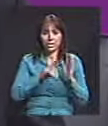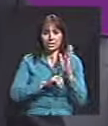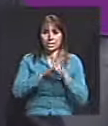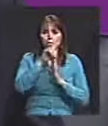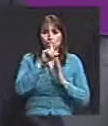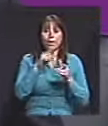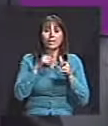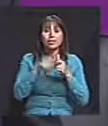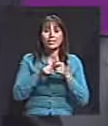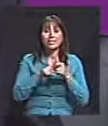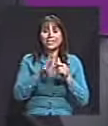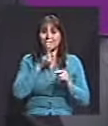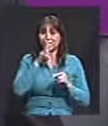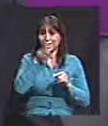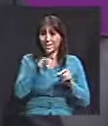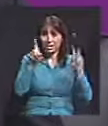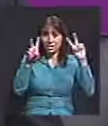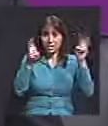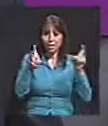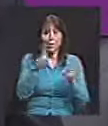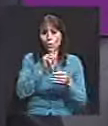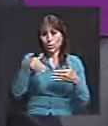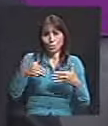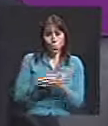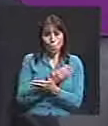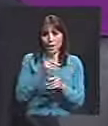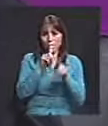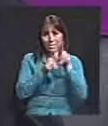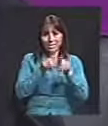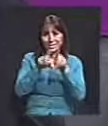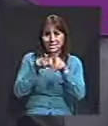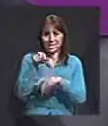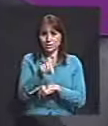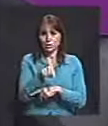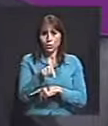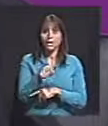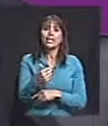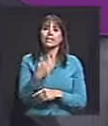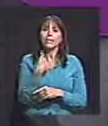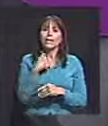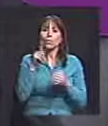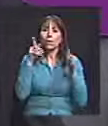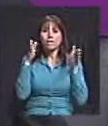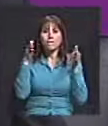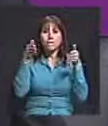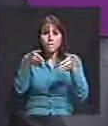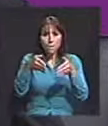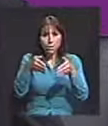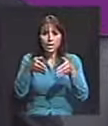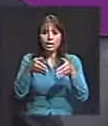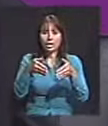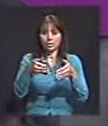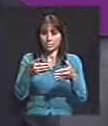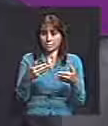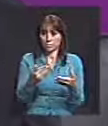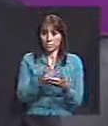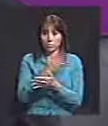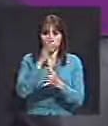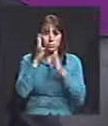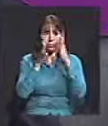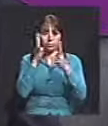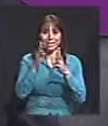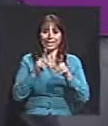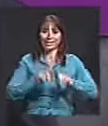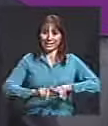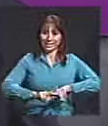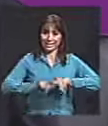es un tema que sea nuevo en este censo, sino que tiene un enfoque realmente novedoso que se